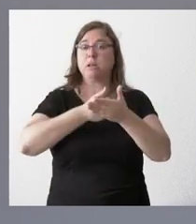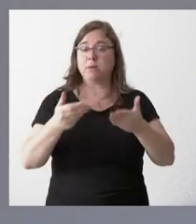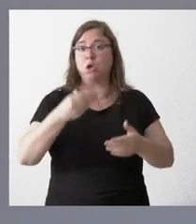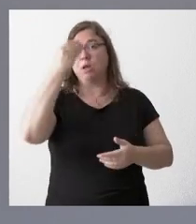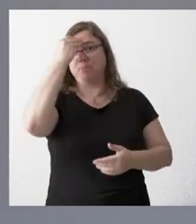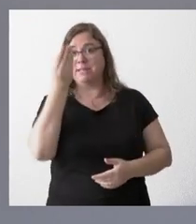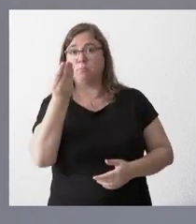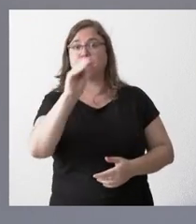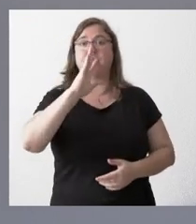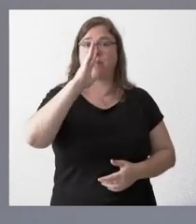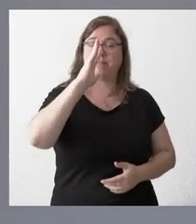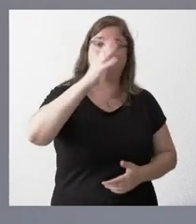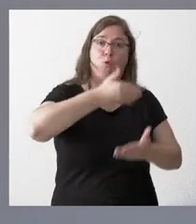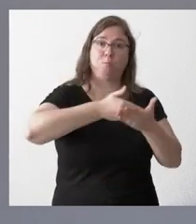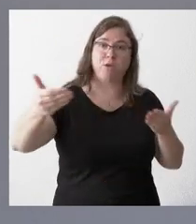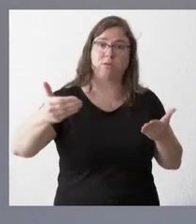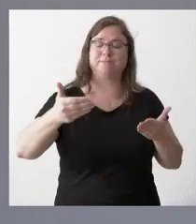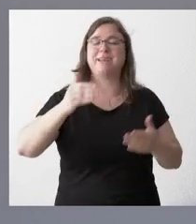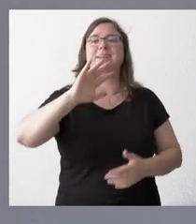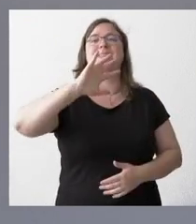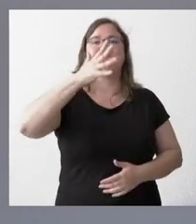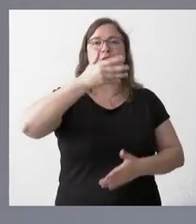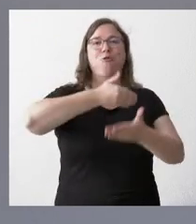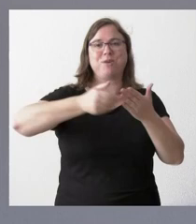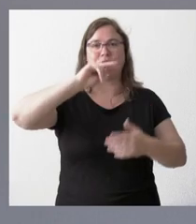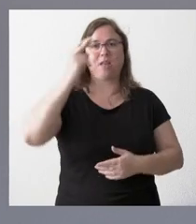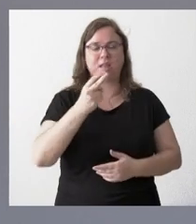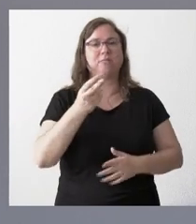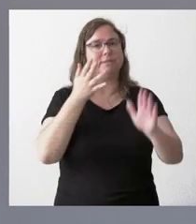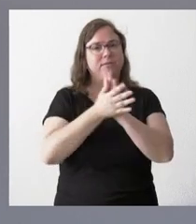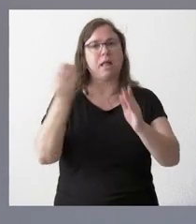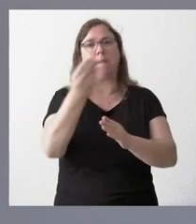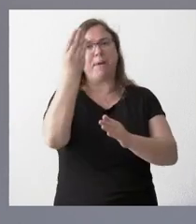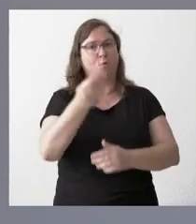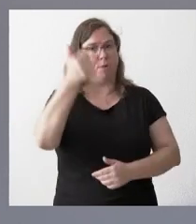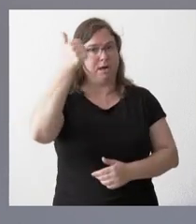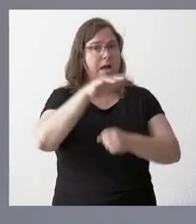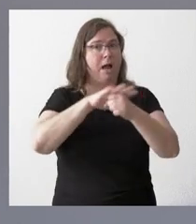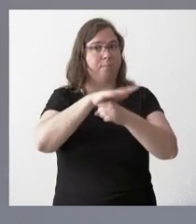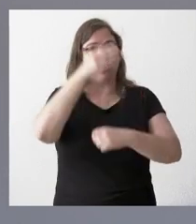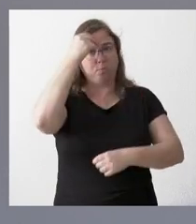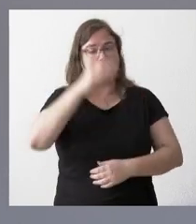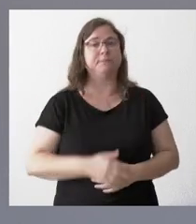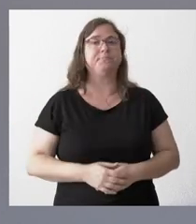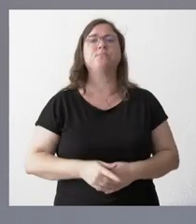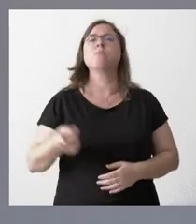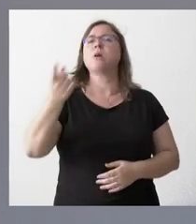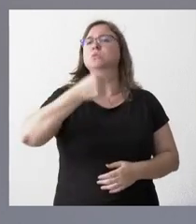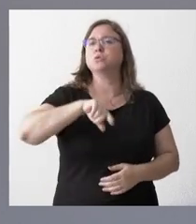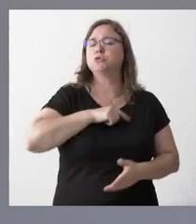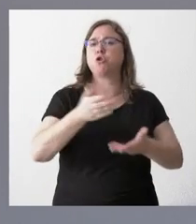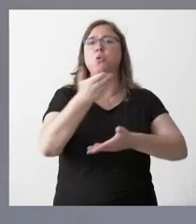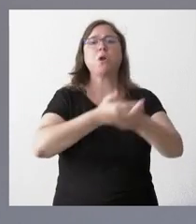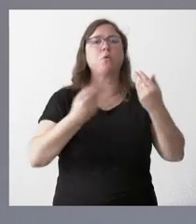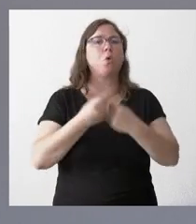añadir 5 millones de euros lo que hace es todavía mejorar mucho más este ámbito. Por lo demás, nuestra colaboración con la